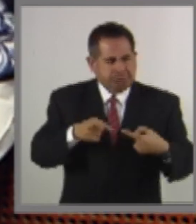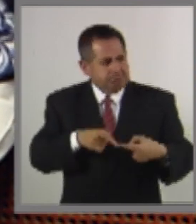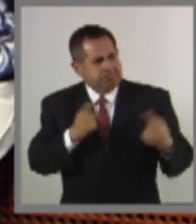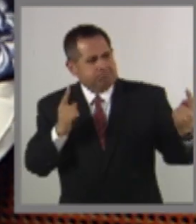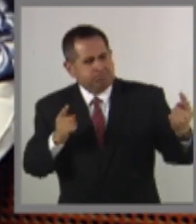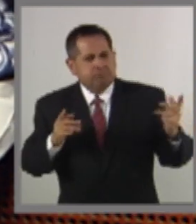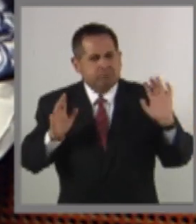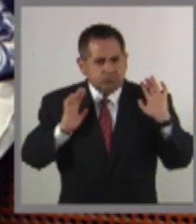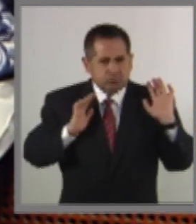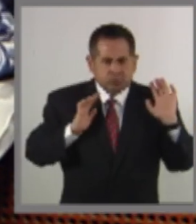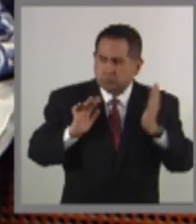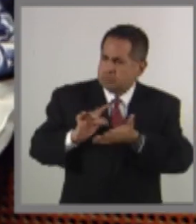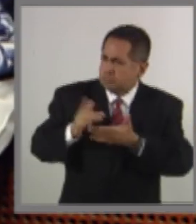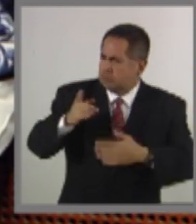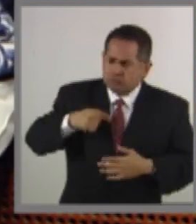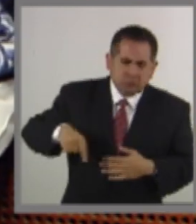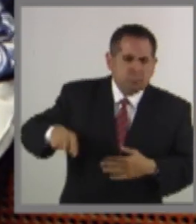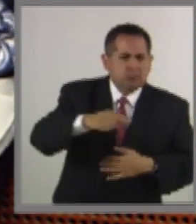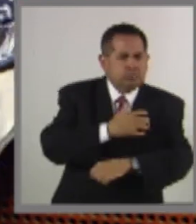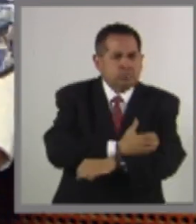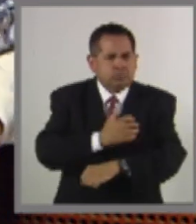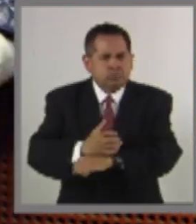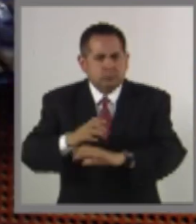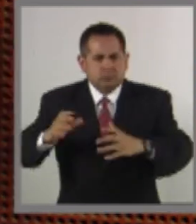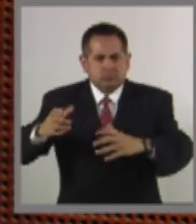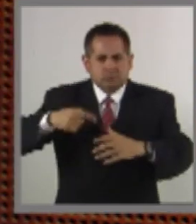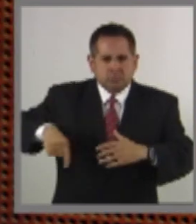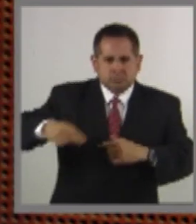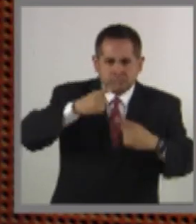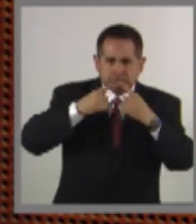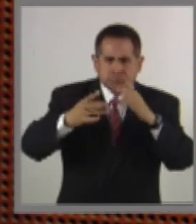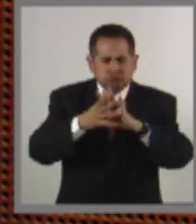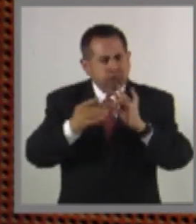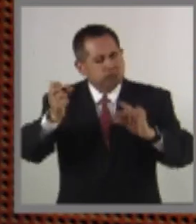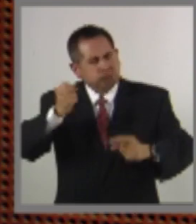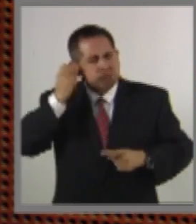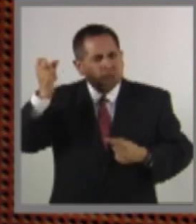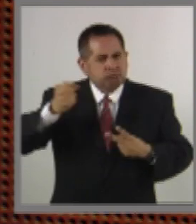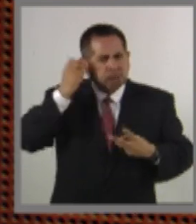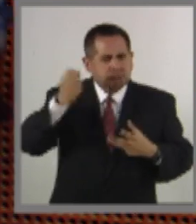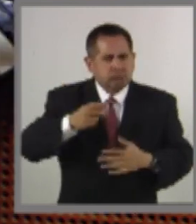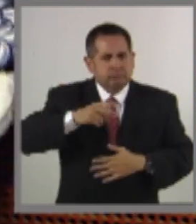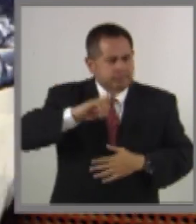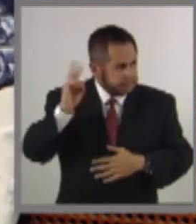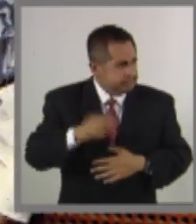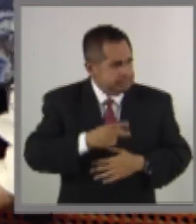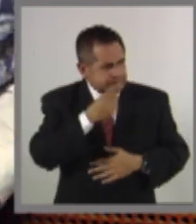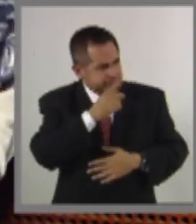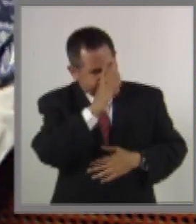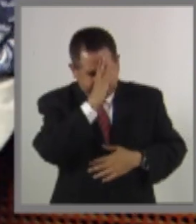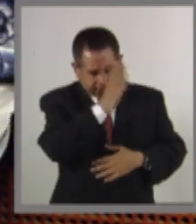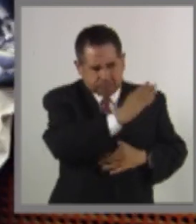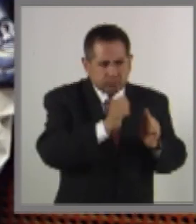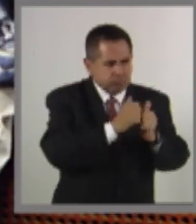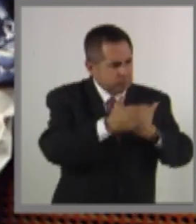que yo le agradezco a mis compañeras y a mis compañeros que han hecho uso de la palabra y que se han dirigido a ti con pleno